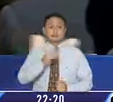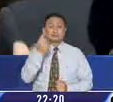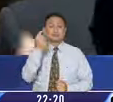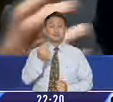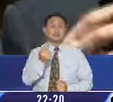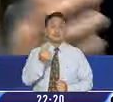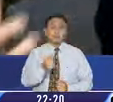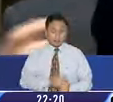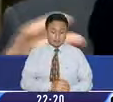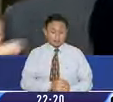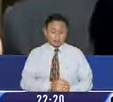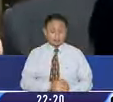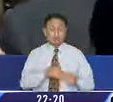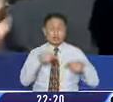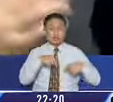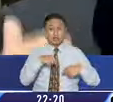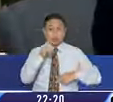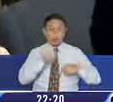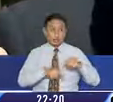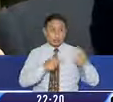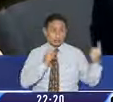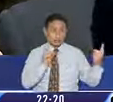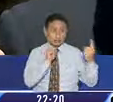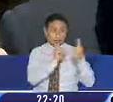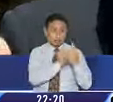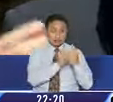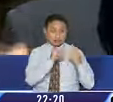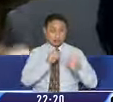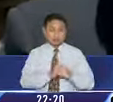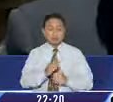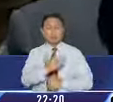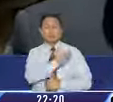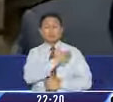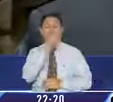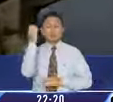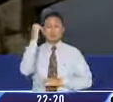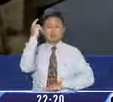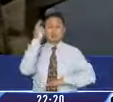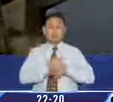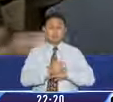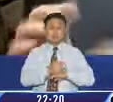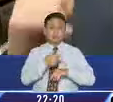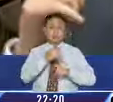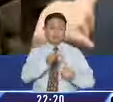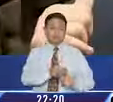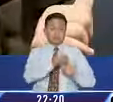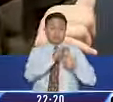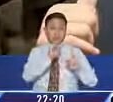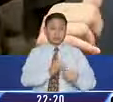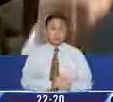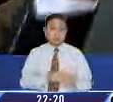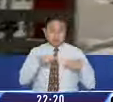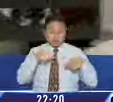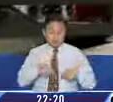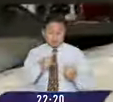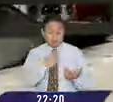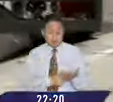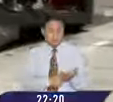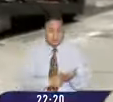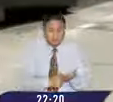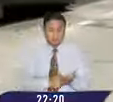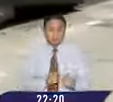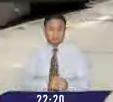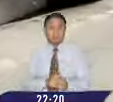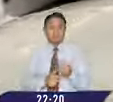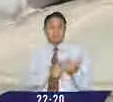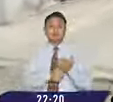Y lo que no pueda hacerse de Estado a Estado, vía decreto ejecutivo emergencia y se hace régimen especial, por lo tanto, eso es lo que estamos haciendo. El secretario